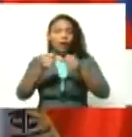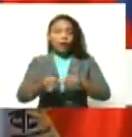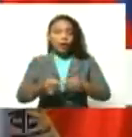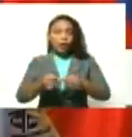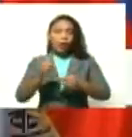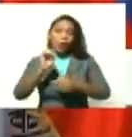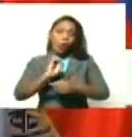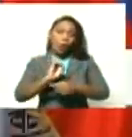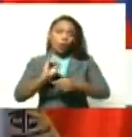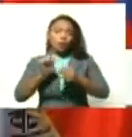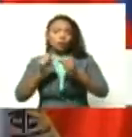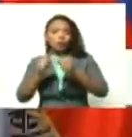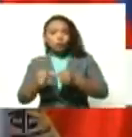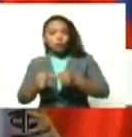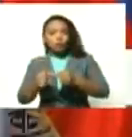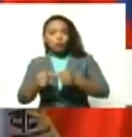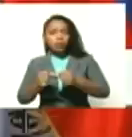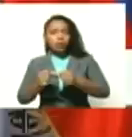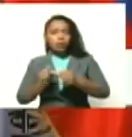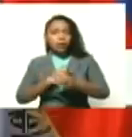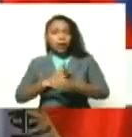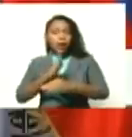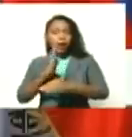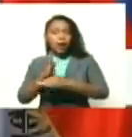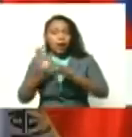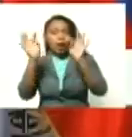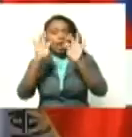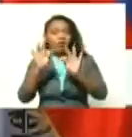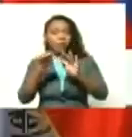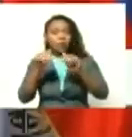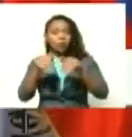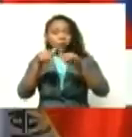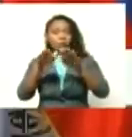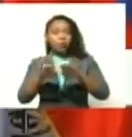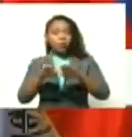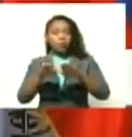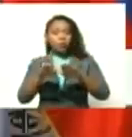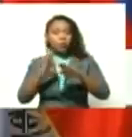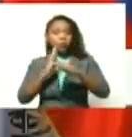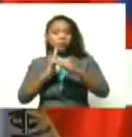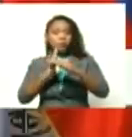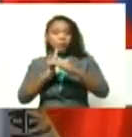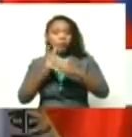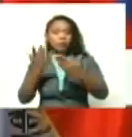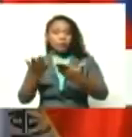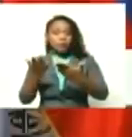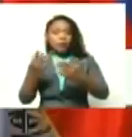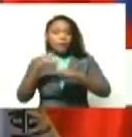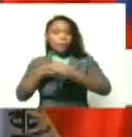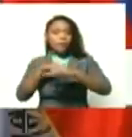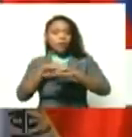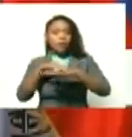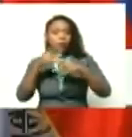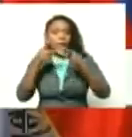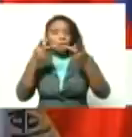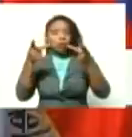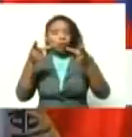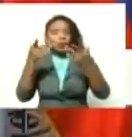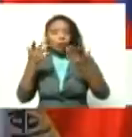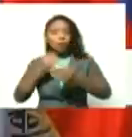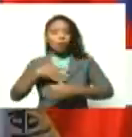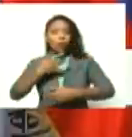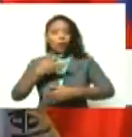quedó la apelación con efecto suspensivo, que es potestad y cualidad del Ministerio Público de